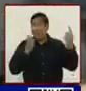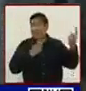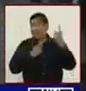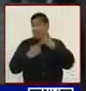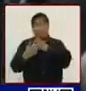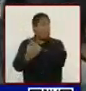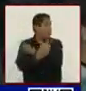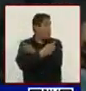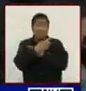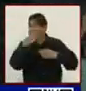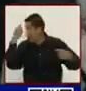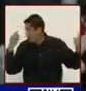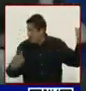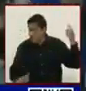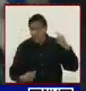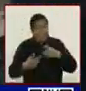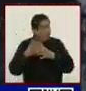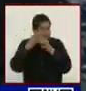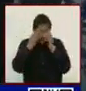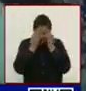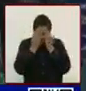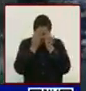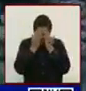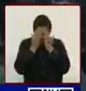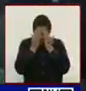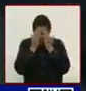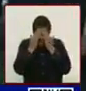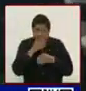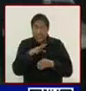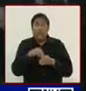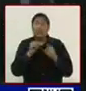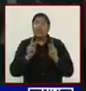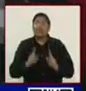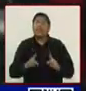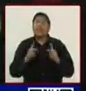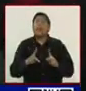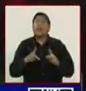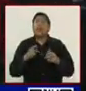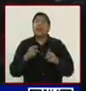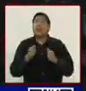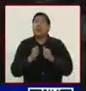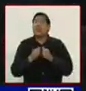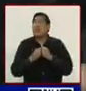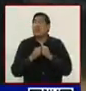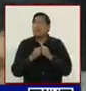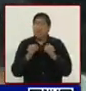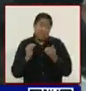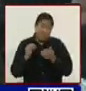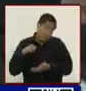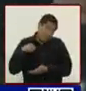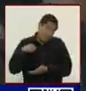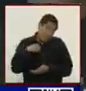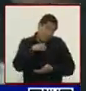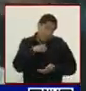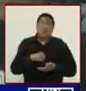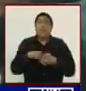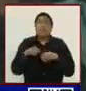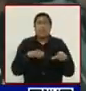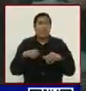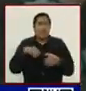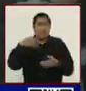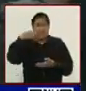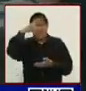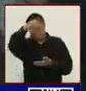lado, bajan, suben por el otro. Todavía inclusive la gente está llegando con sus casitas, sus canastones, qué sé yo, para hacer